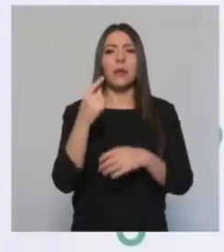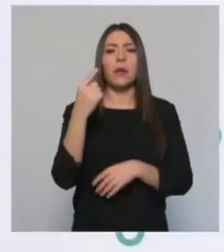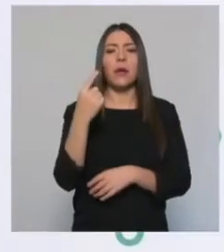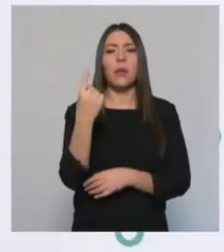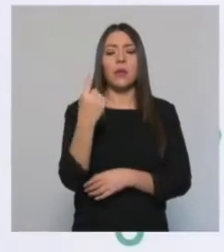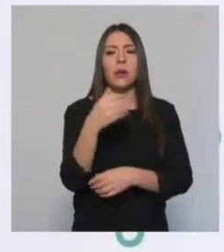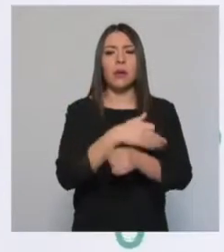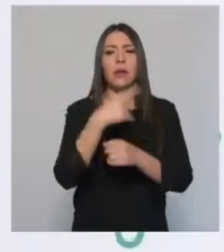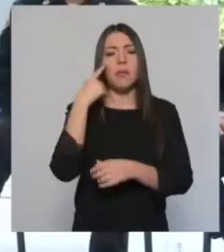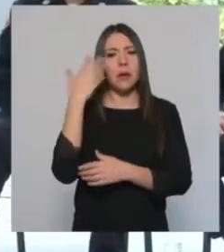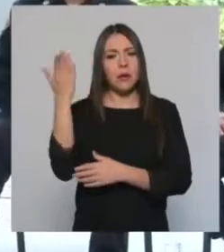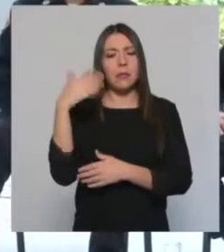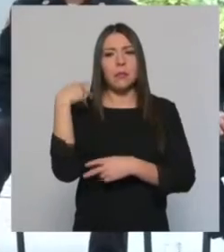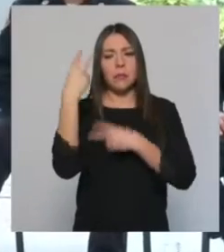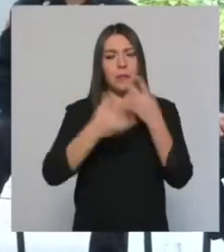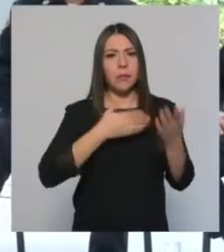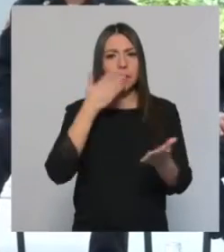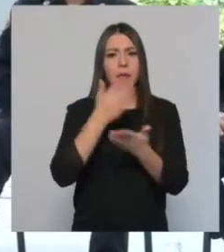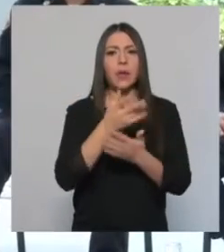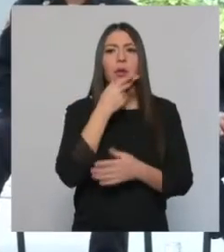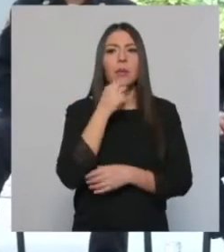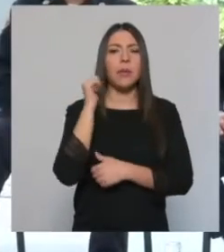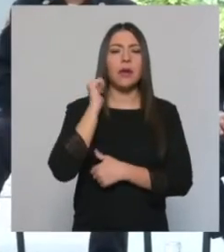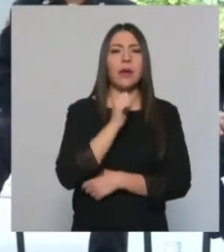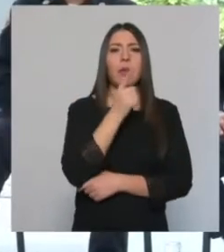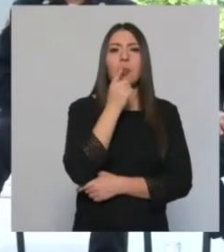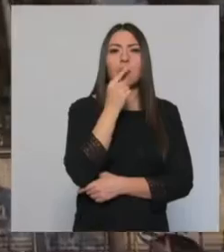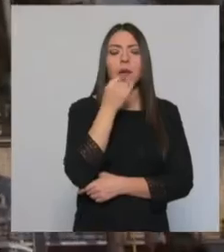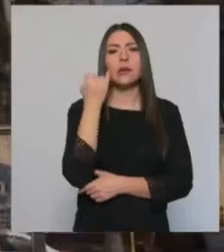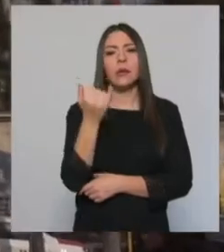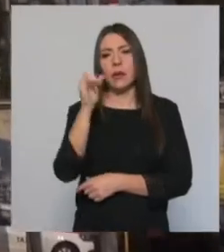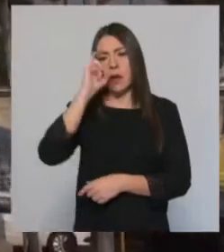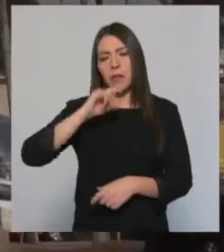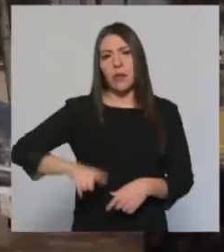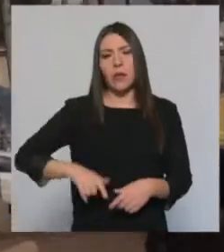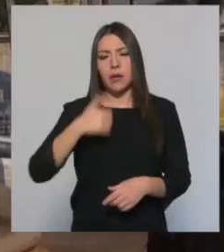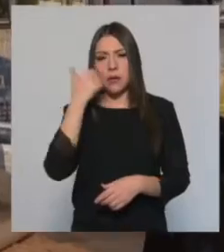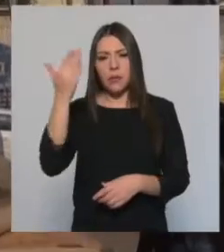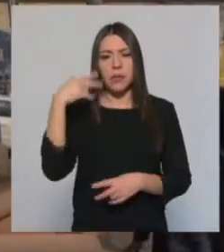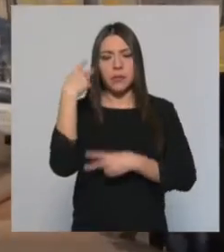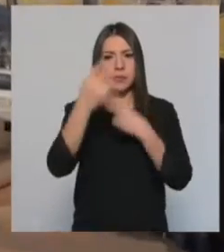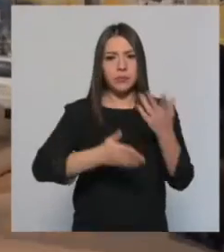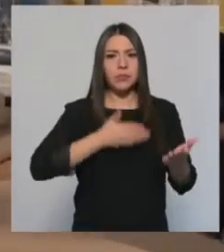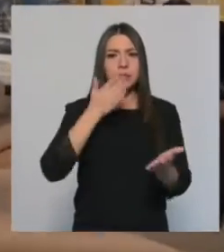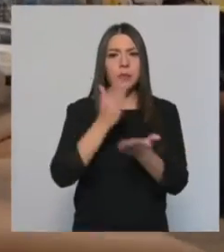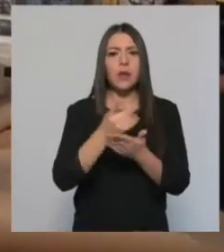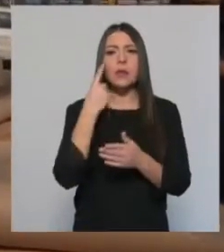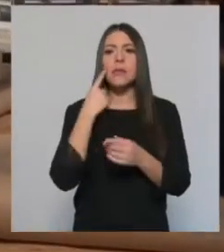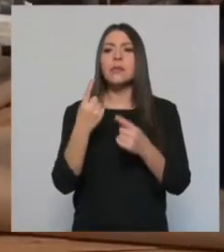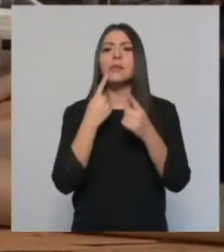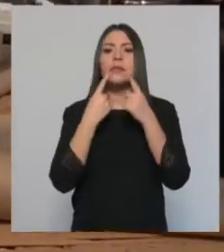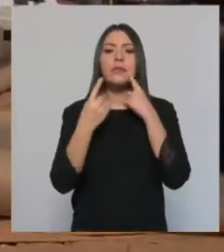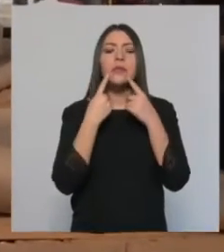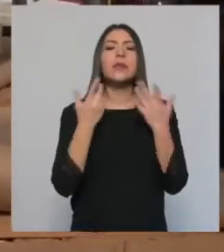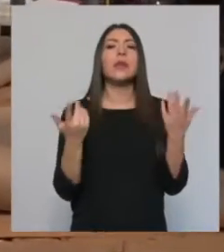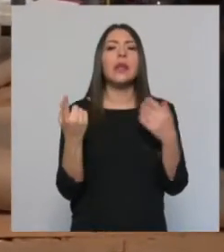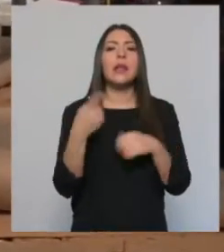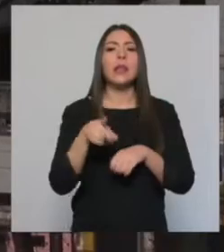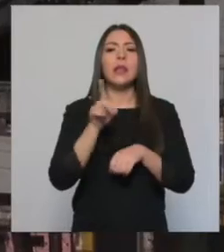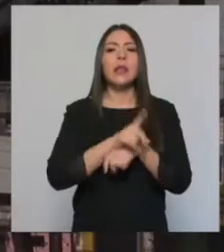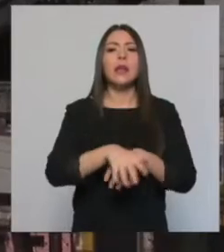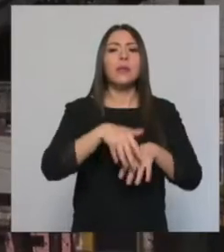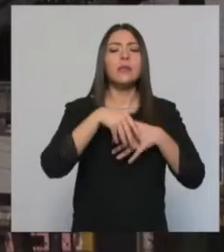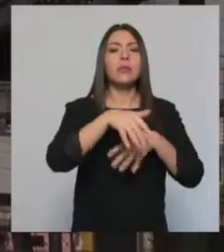gobierno Claudia Sheinbaum y el secretario de Seguridad Ciudadana Jesús Horta. Ahí determinarán qué día marcharán hacia la alcaldía